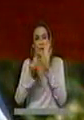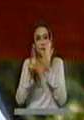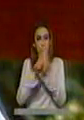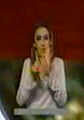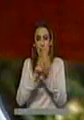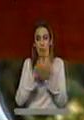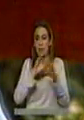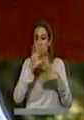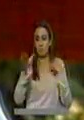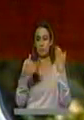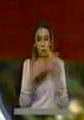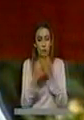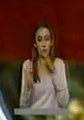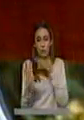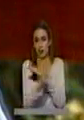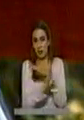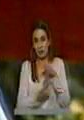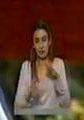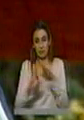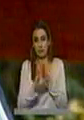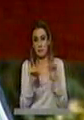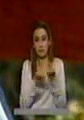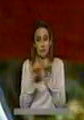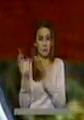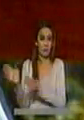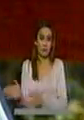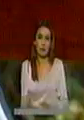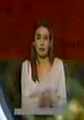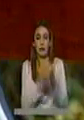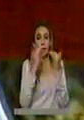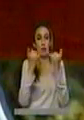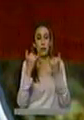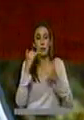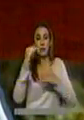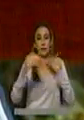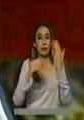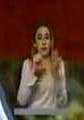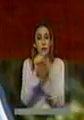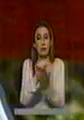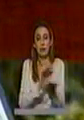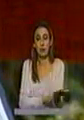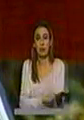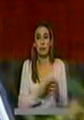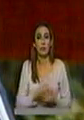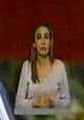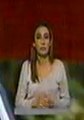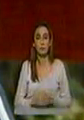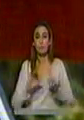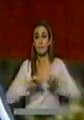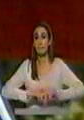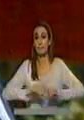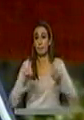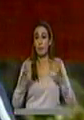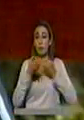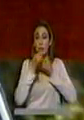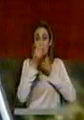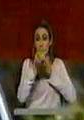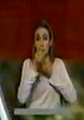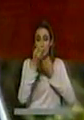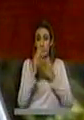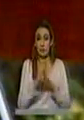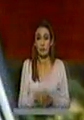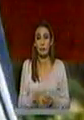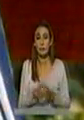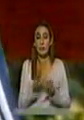lo que estamos consiguiendo en el periodo que estoy a cargo del Ministerio de Turismo. Le tengo que contar, porque hace falta a